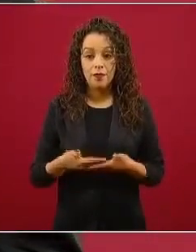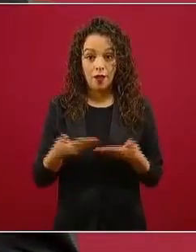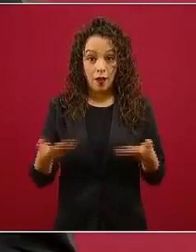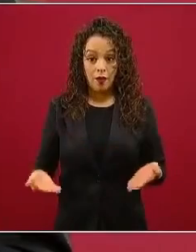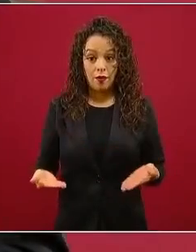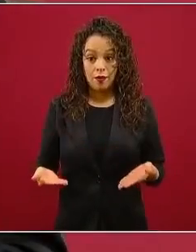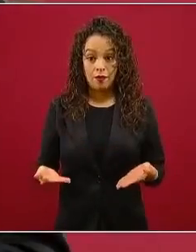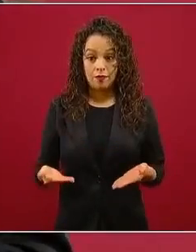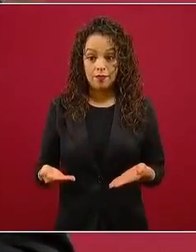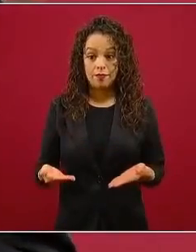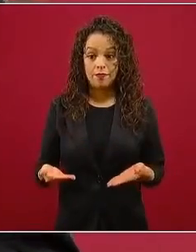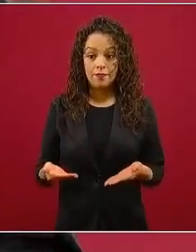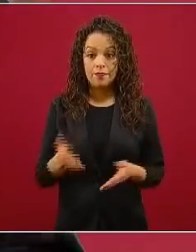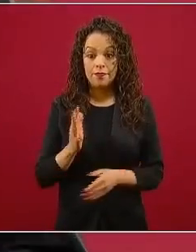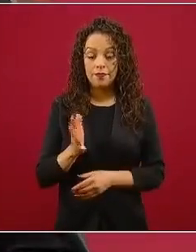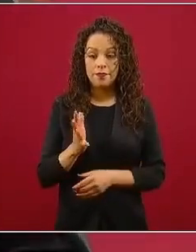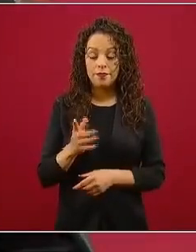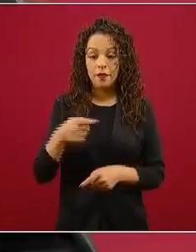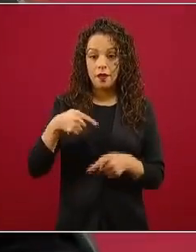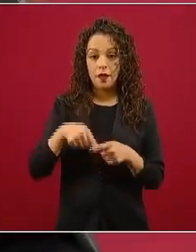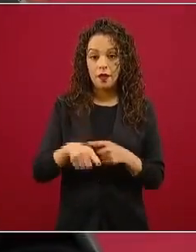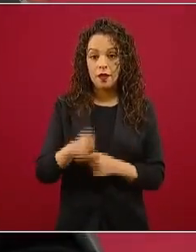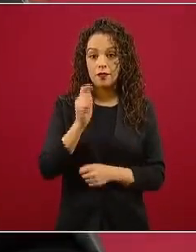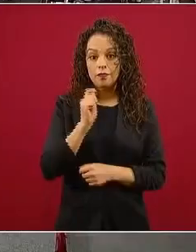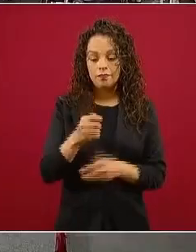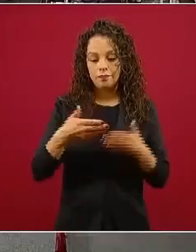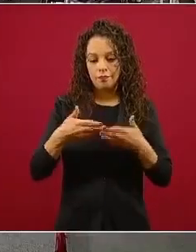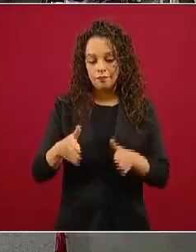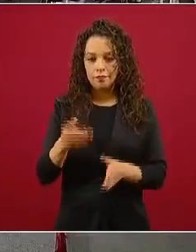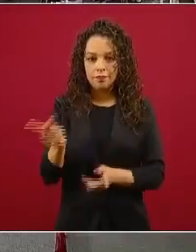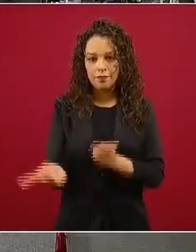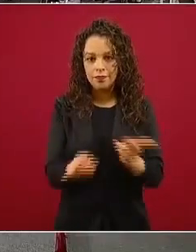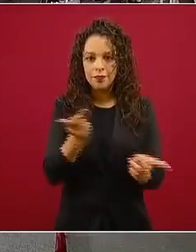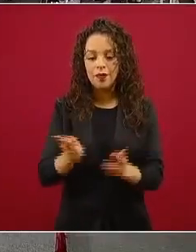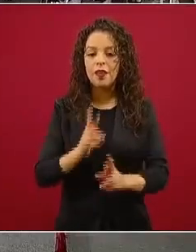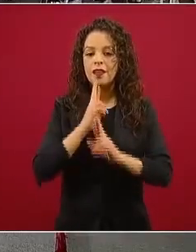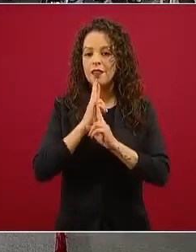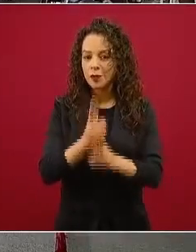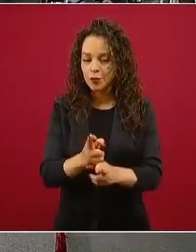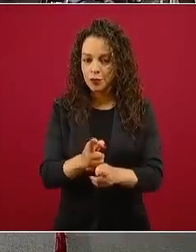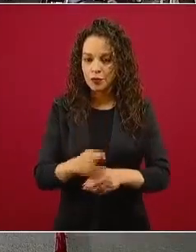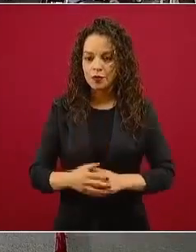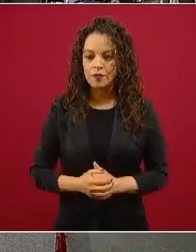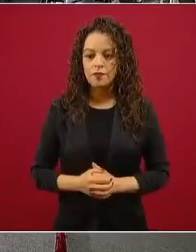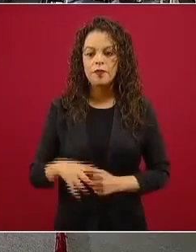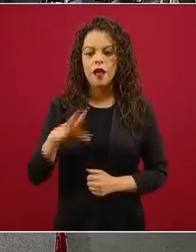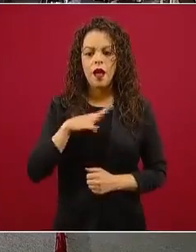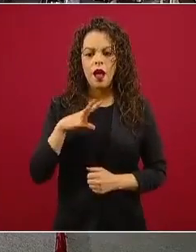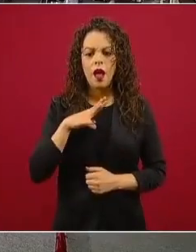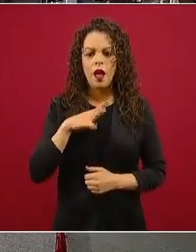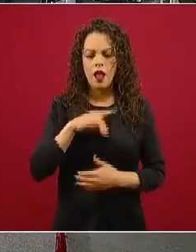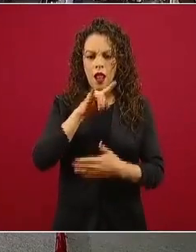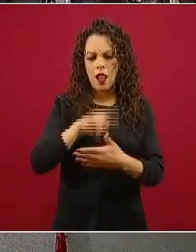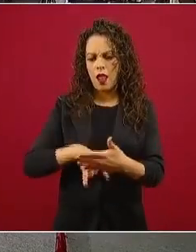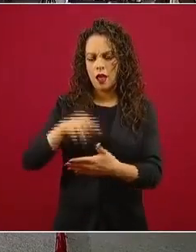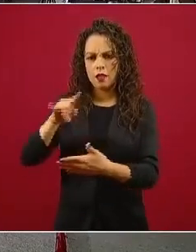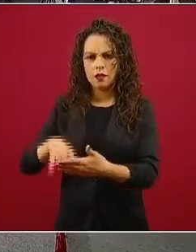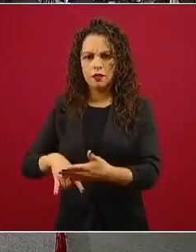entramos ya a la sesión de preguntas, de respuestas. Tenemos una lista de ayer.